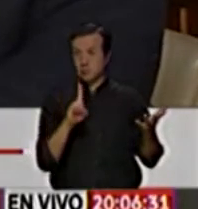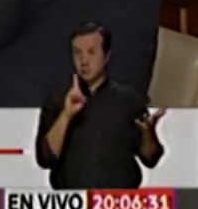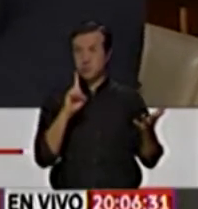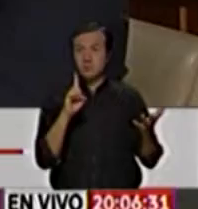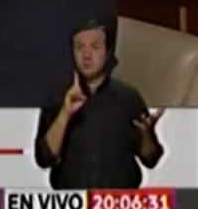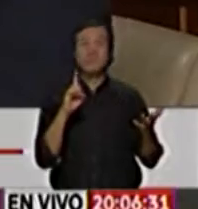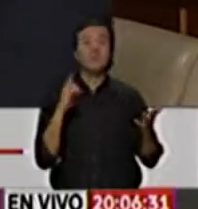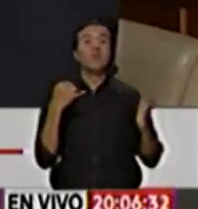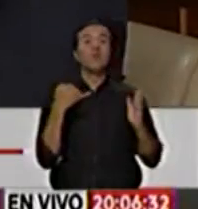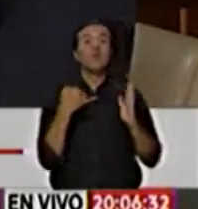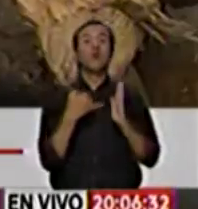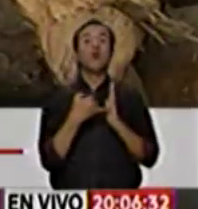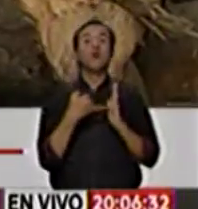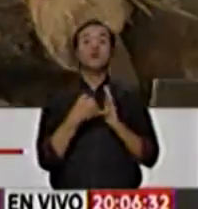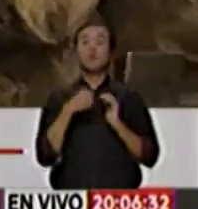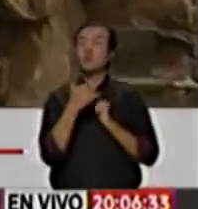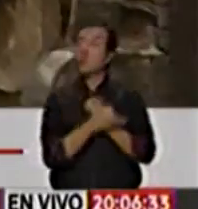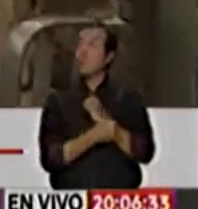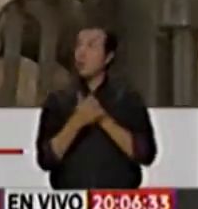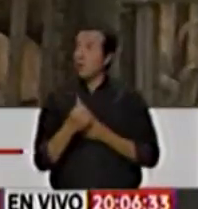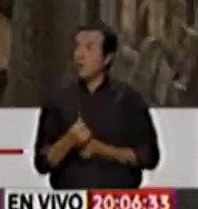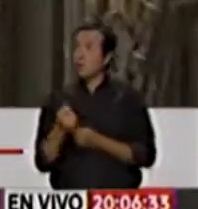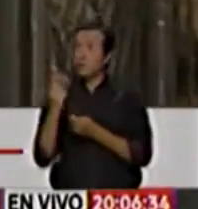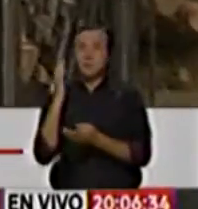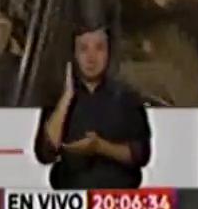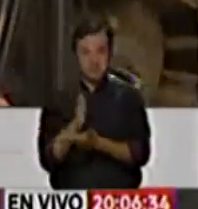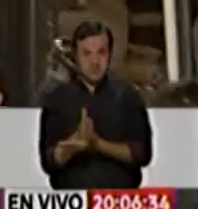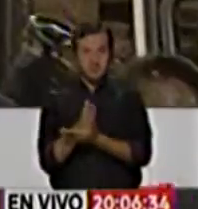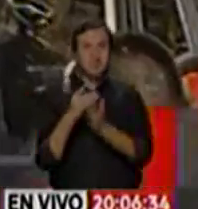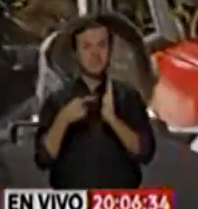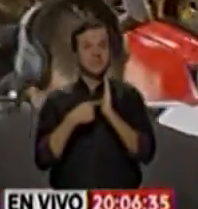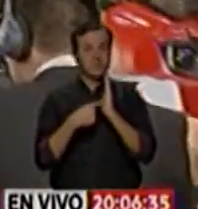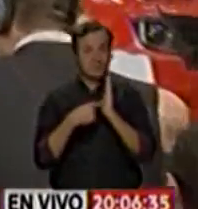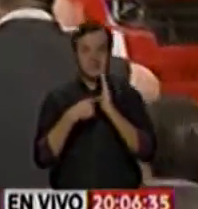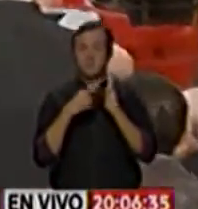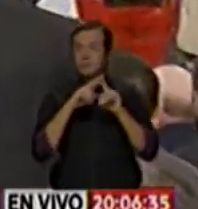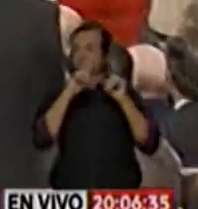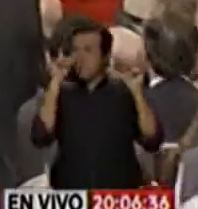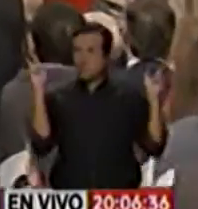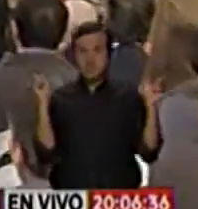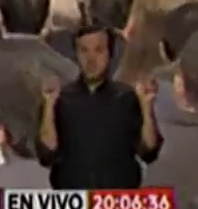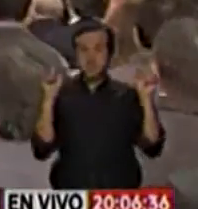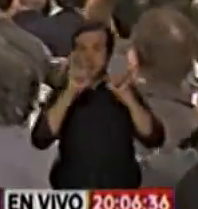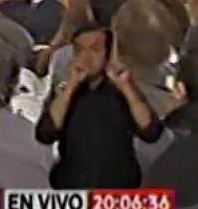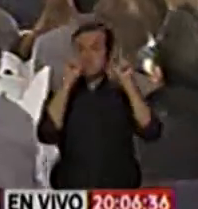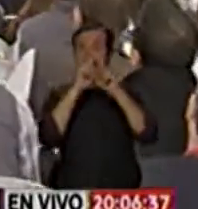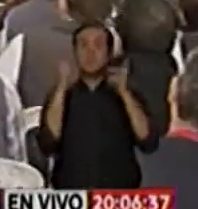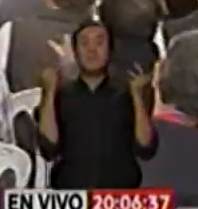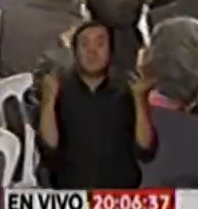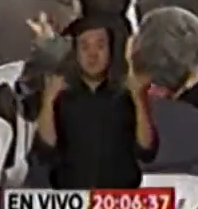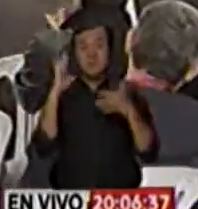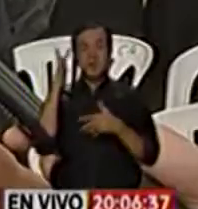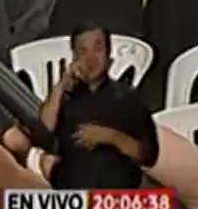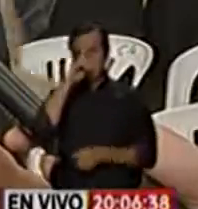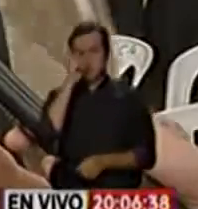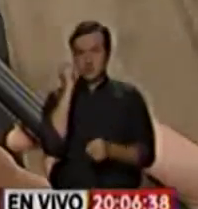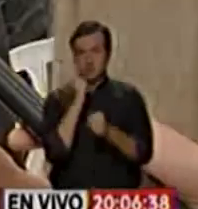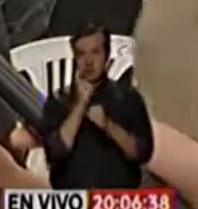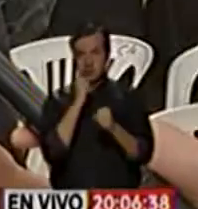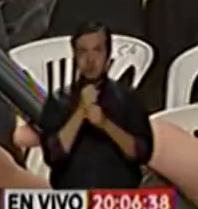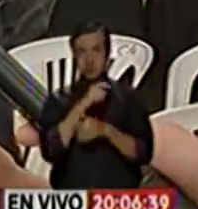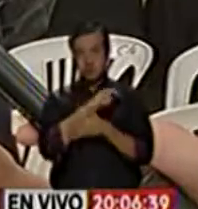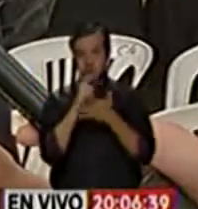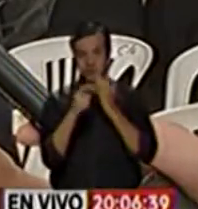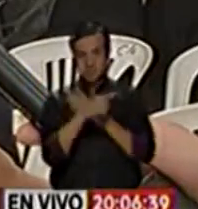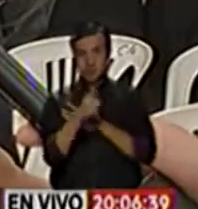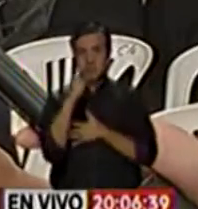entrada y a la salida de divisas. Uno de los requisitos que deben cumplir los micro, medianos y grandes empresarios es la generación de empleo. Esa necesidad